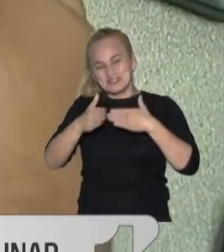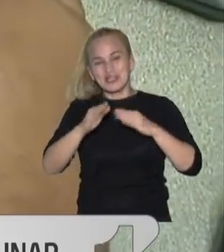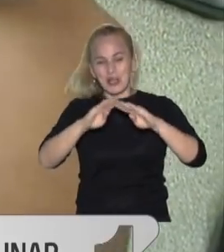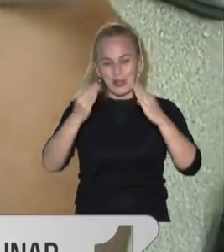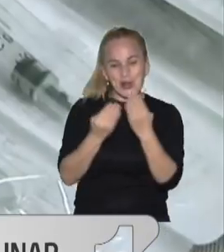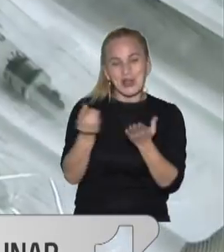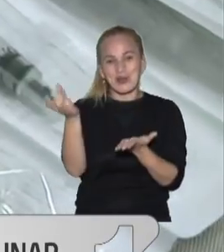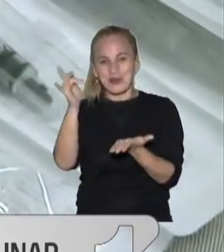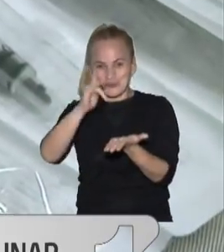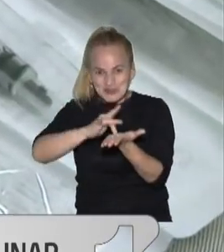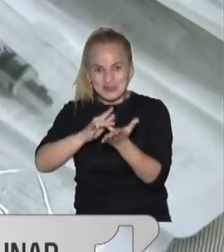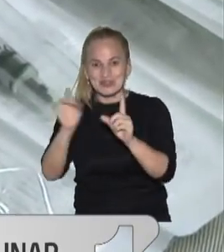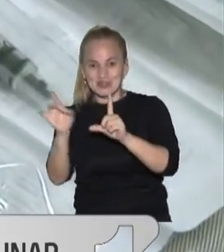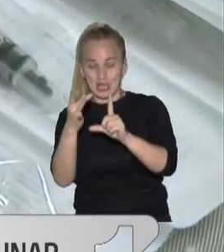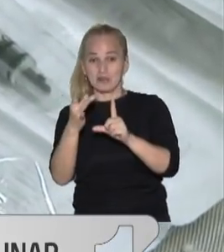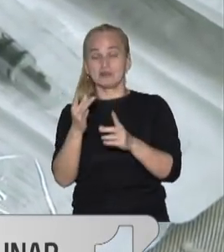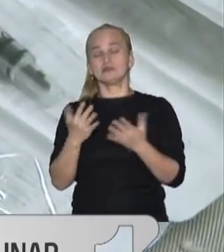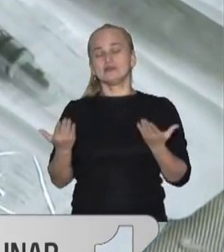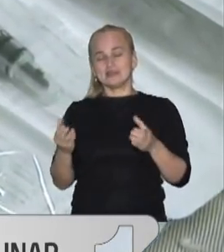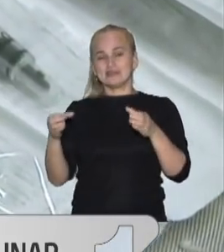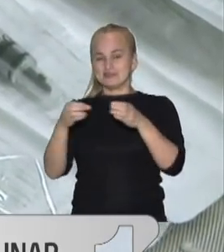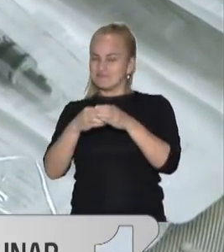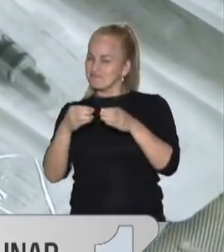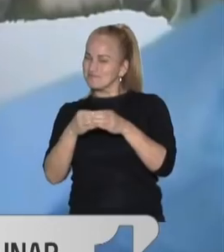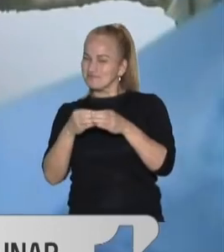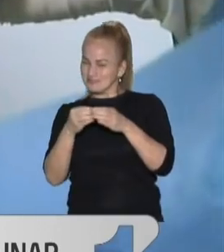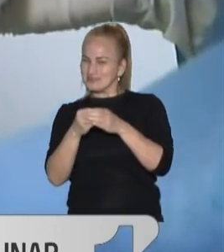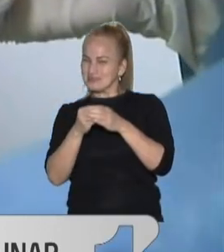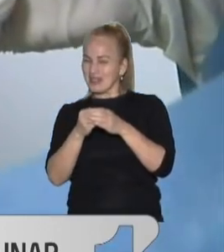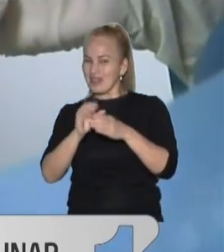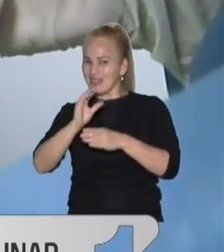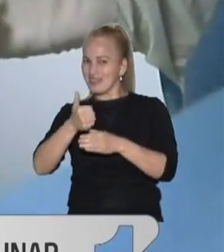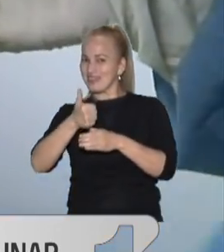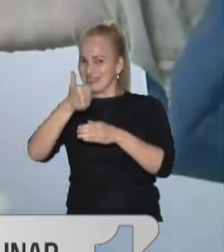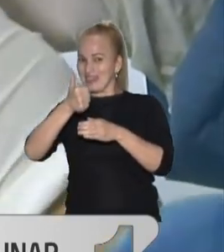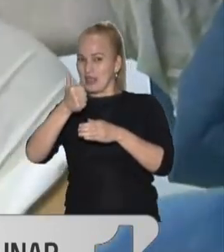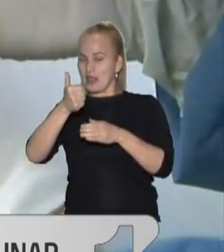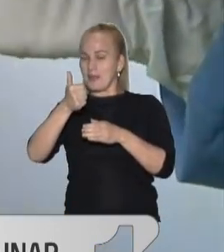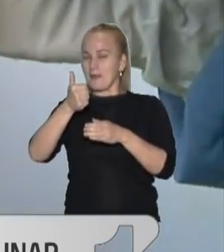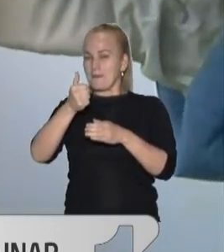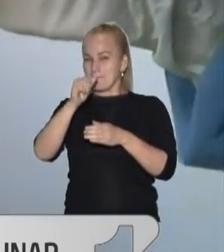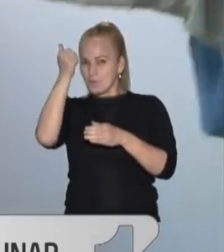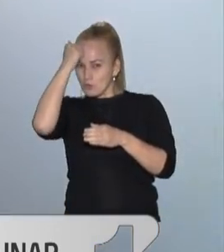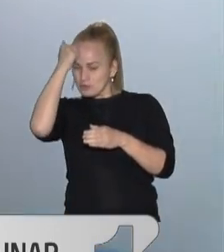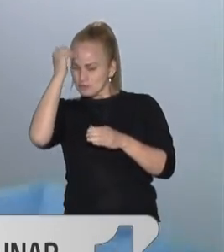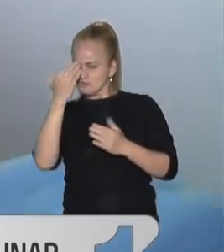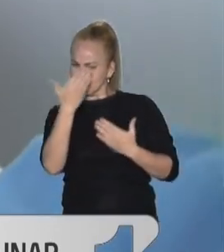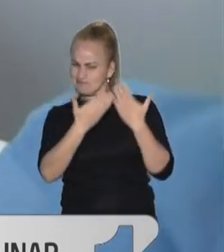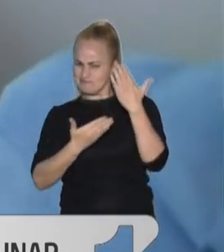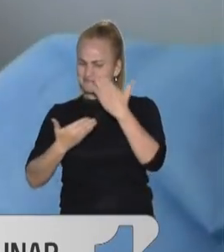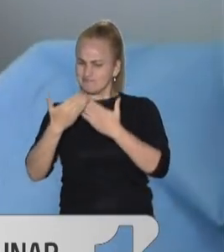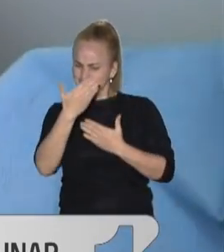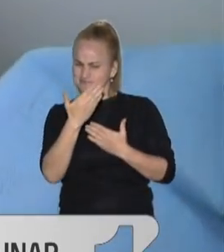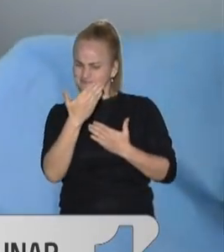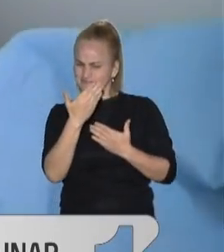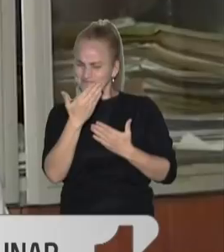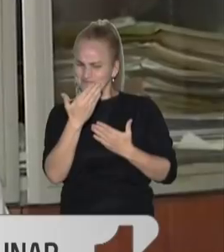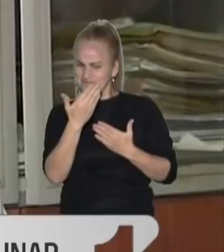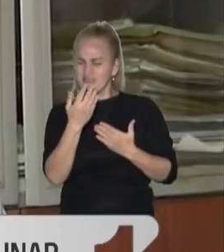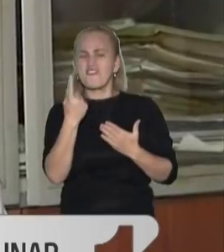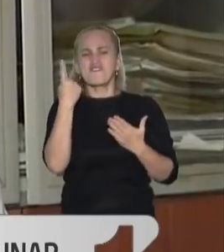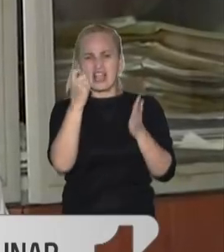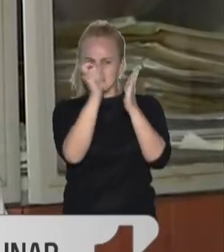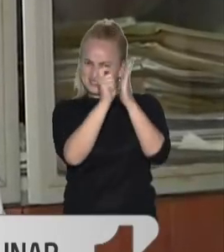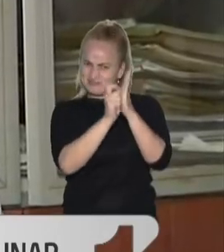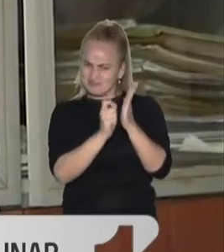la Asociación de Educadores de Barranquilla cuestionaron que en el programa piloto no se hayan priorizado las preexistencias. En